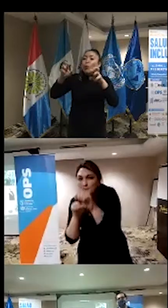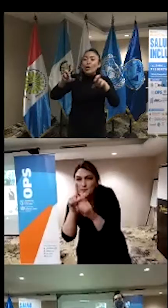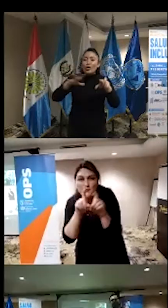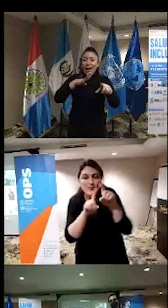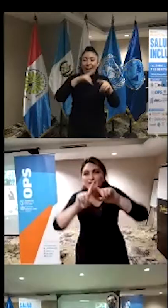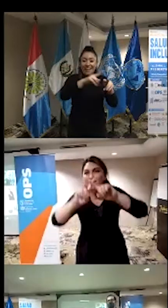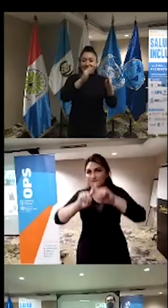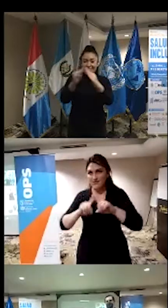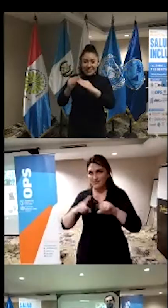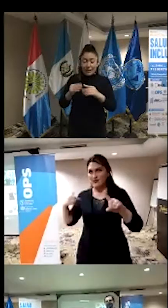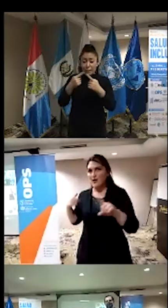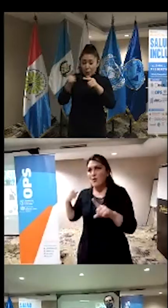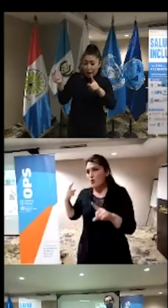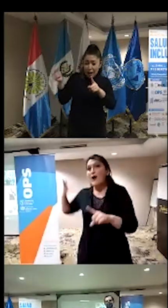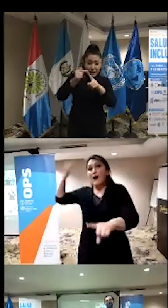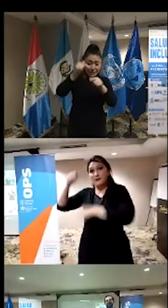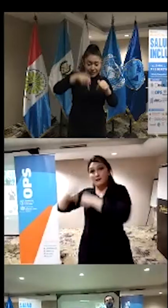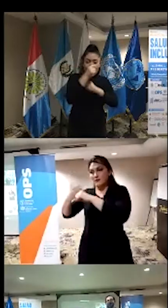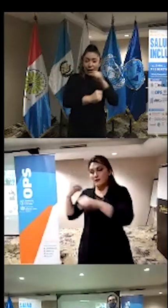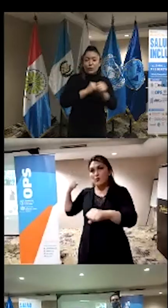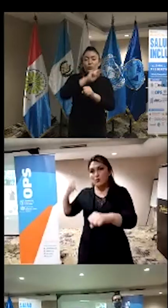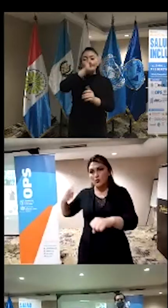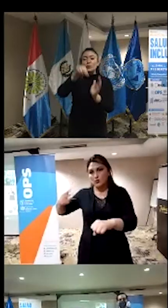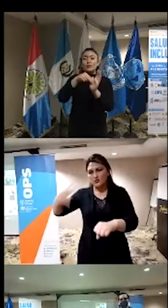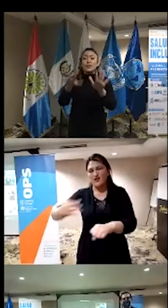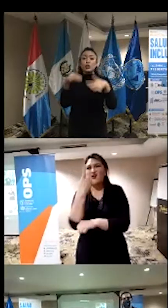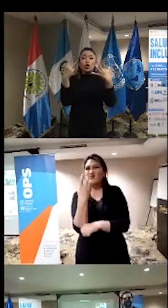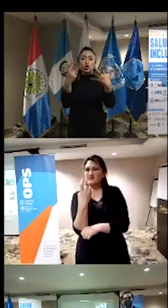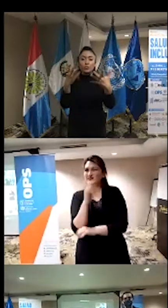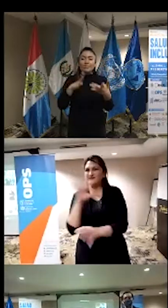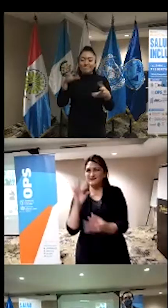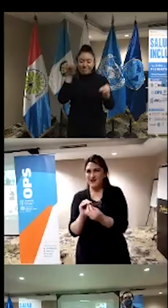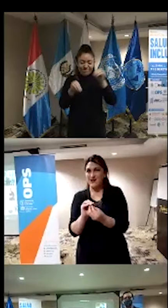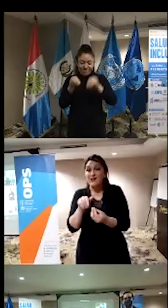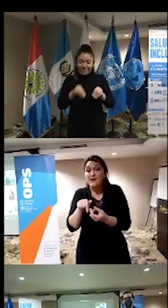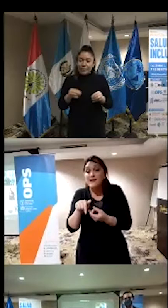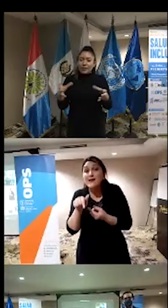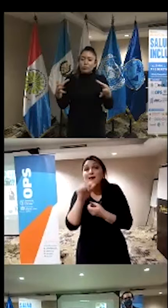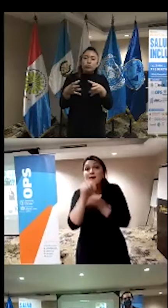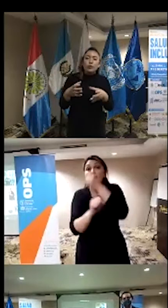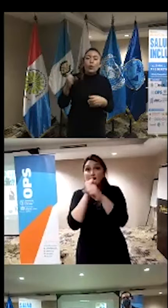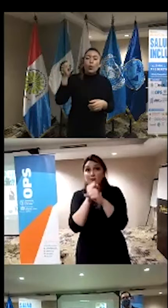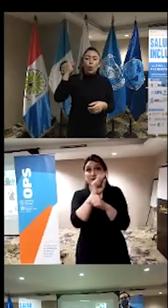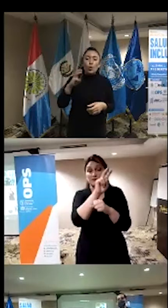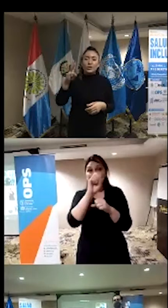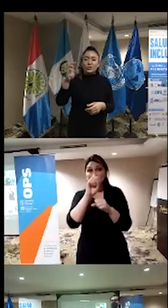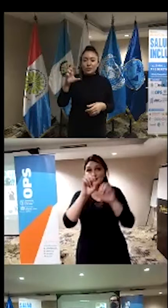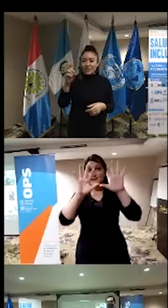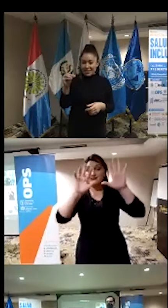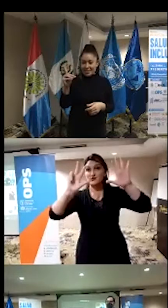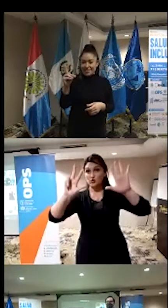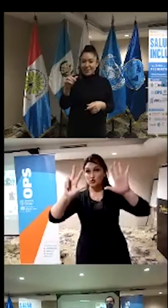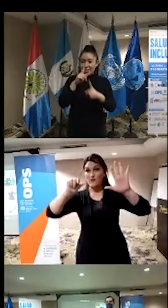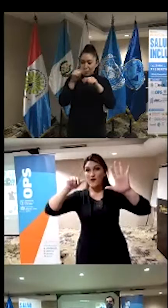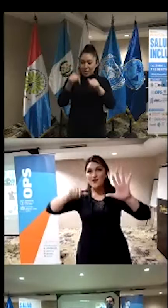acá es hasta el año 2018 en donde se incorpora el componente del Washington Group. Es decir, hasta antes